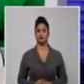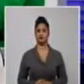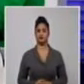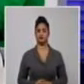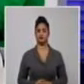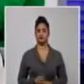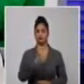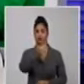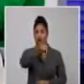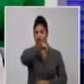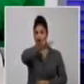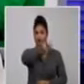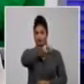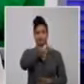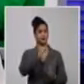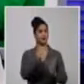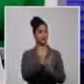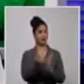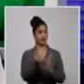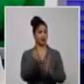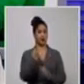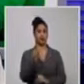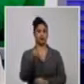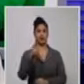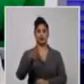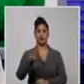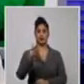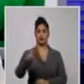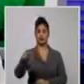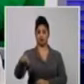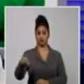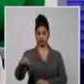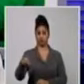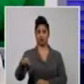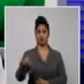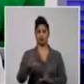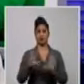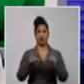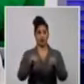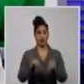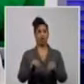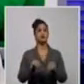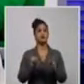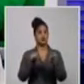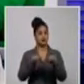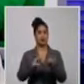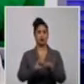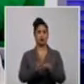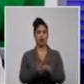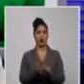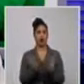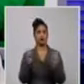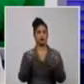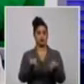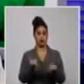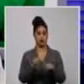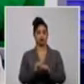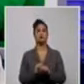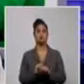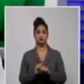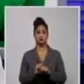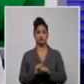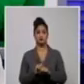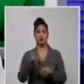diagnosticaron también 3 extranjeros con el diagnóstico de la COVID, de Ghana y Mozambique, de cada uno